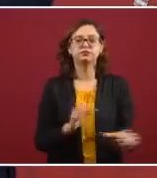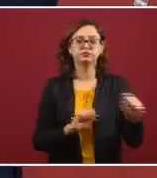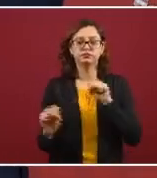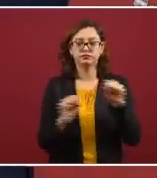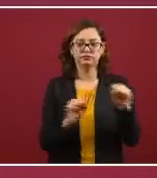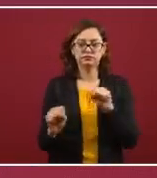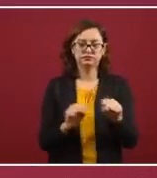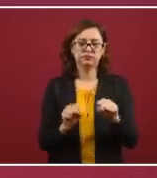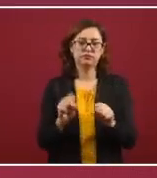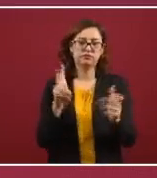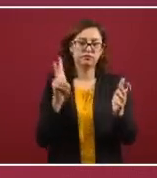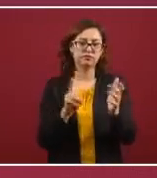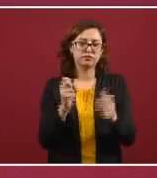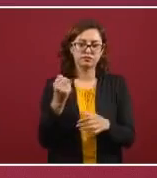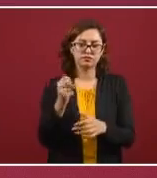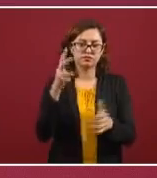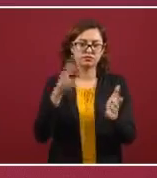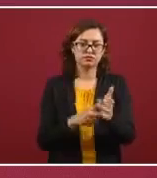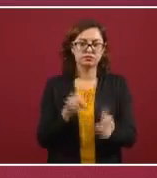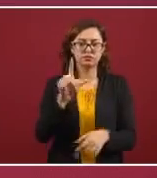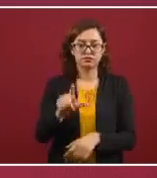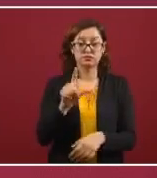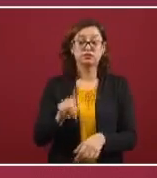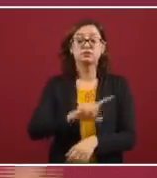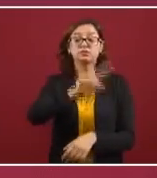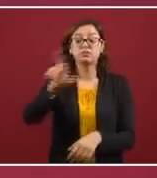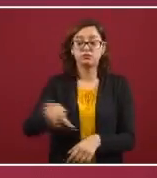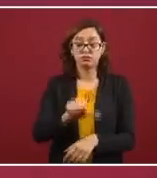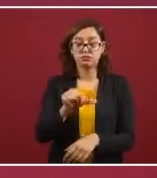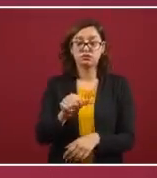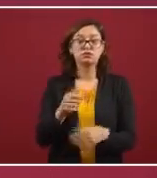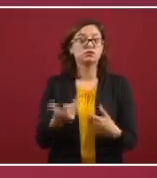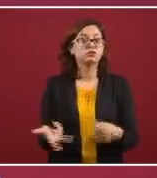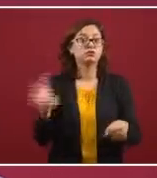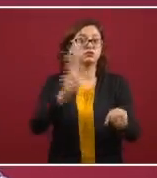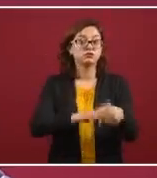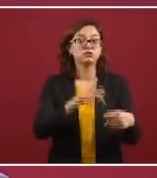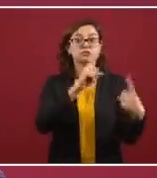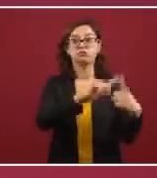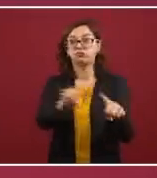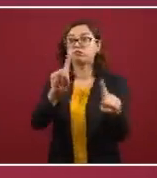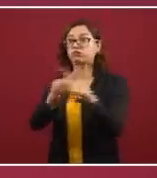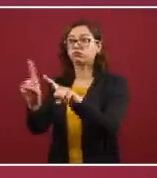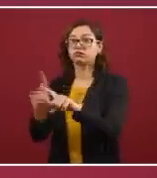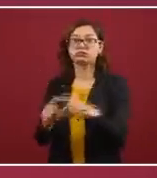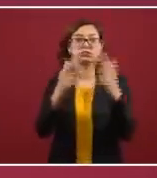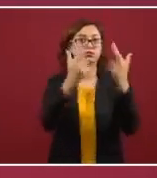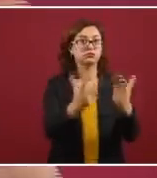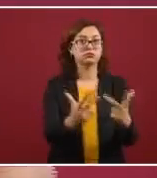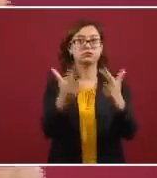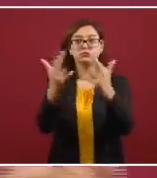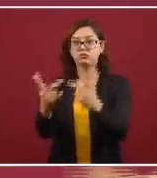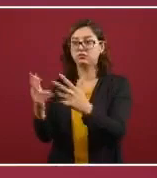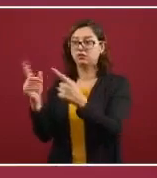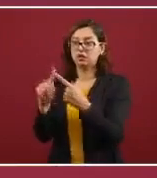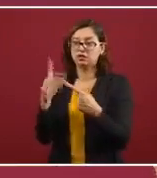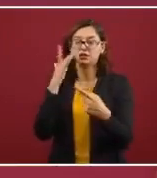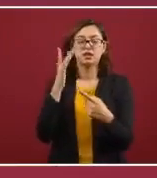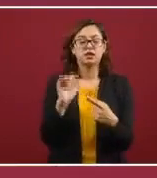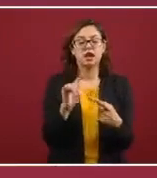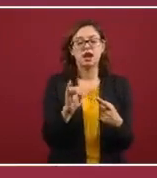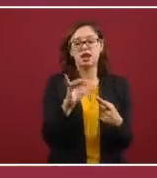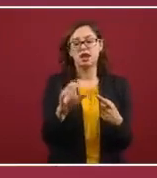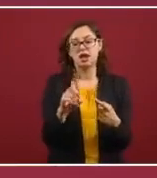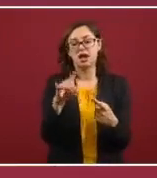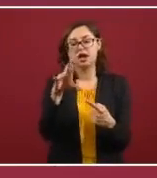de septiembre del 2017, fueron varios los hospitales que quedaron dañados, el de San Alejandro, el